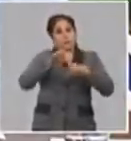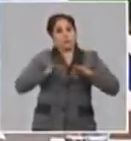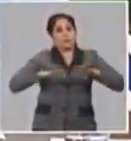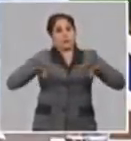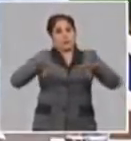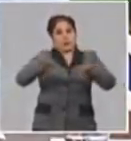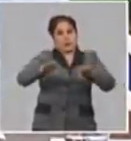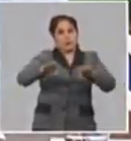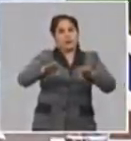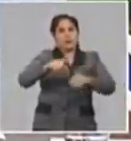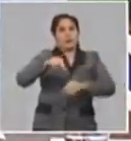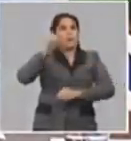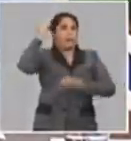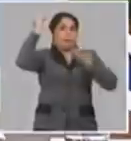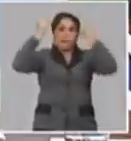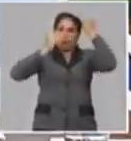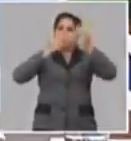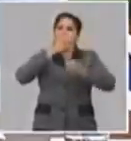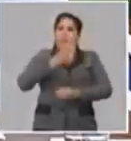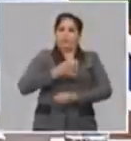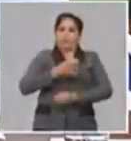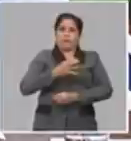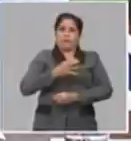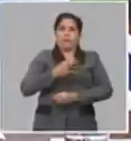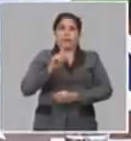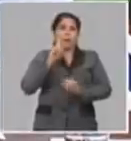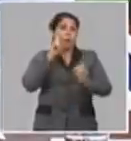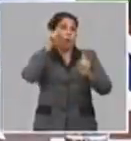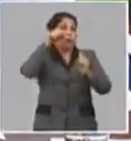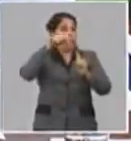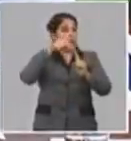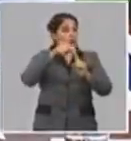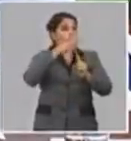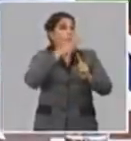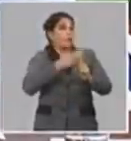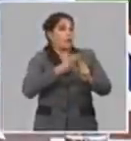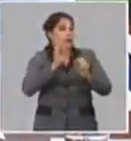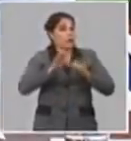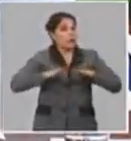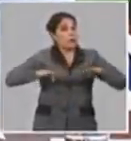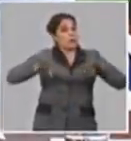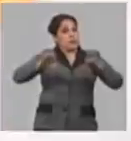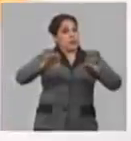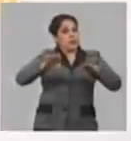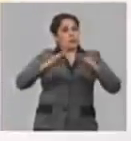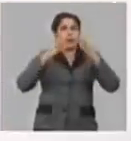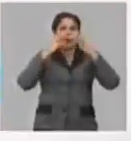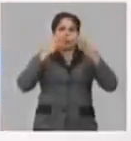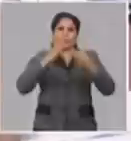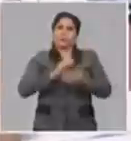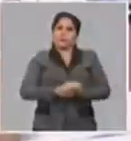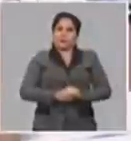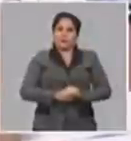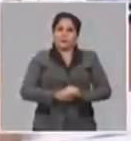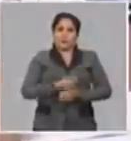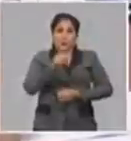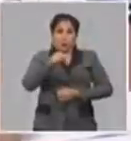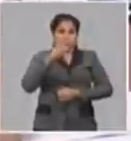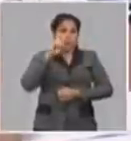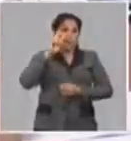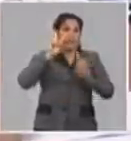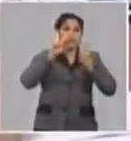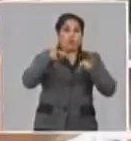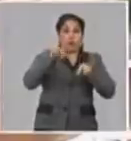coherente al pensamiento de Fidel y a los propósitos con los que él concibió este programa. Usted lo vio